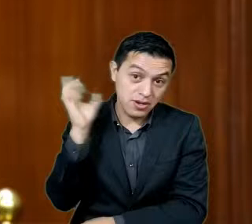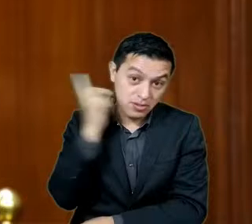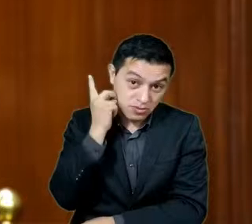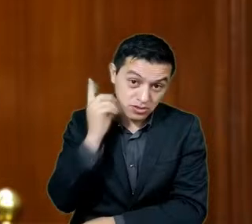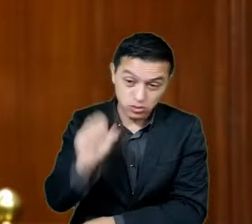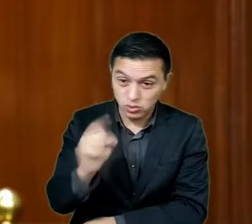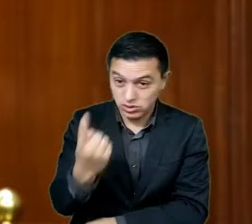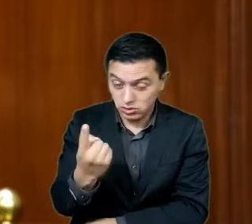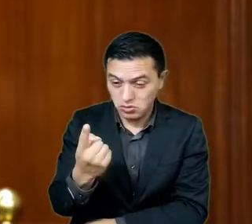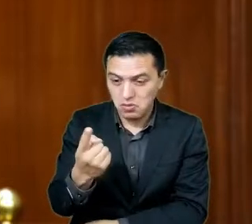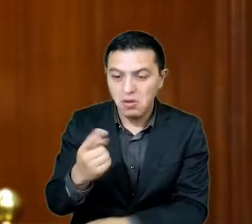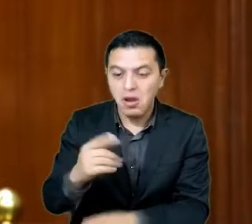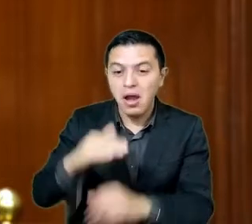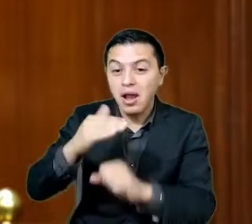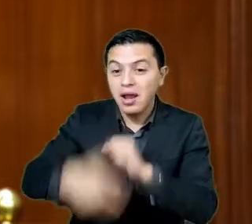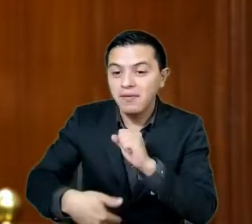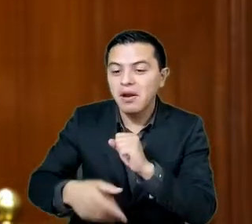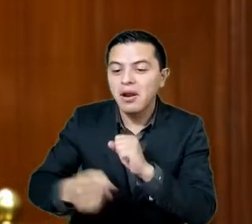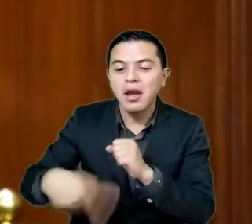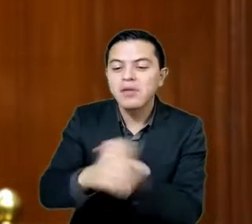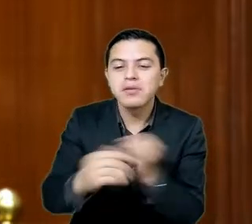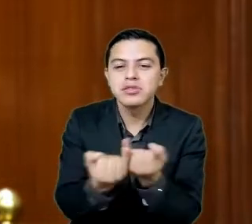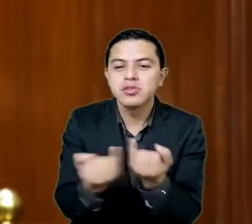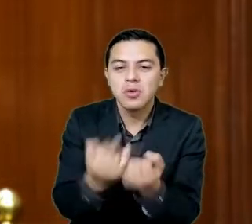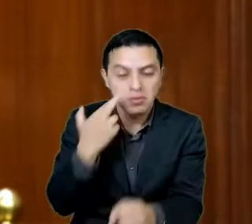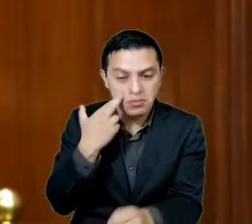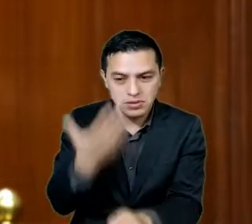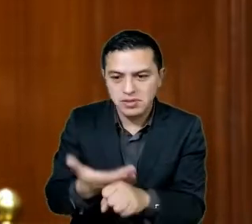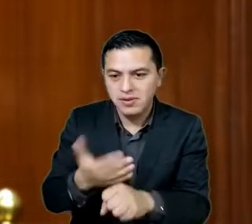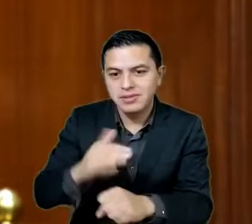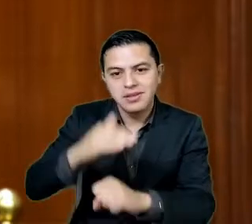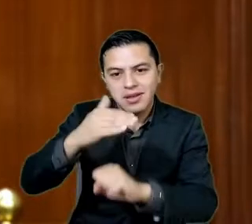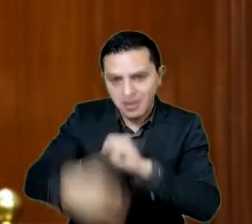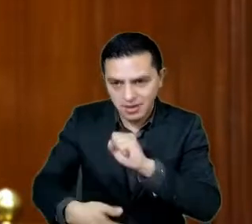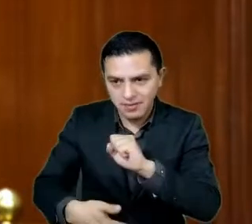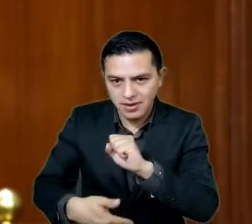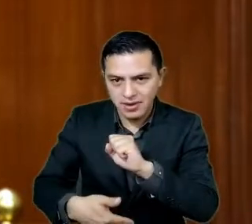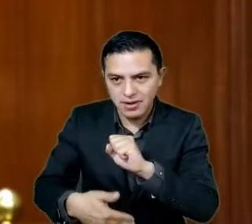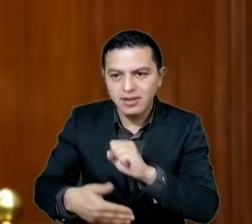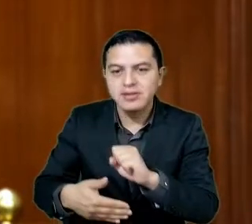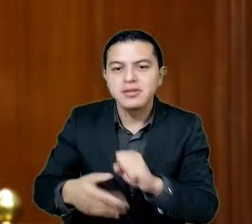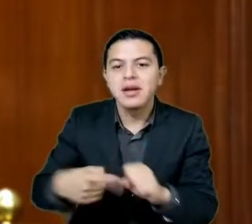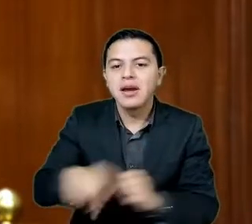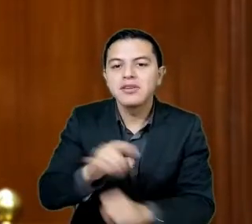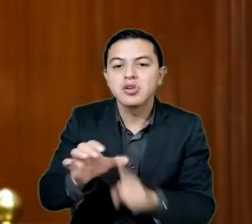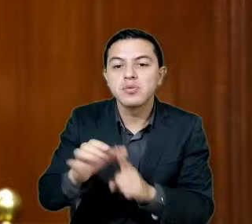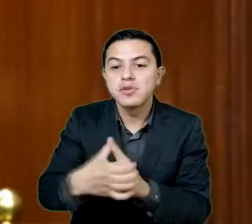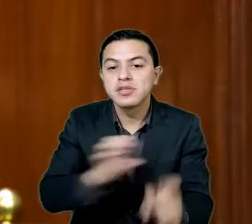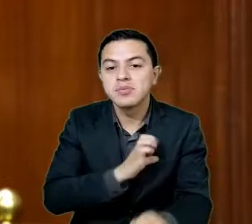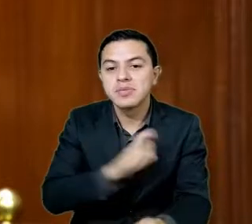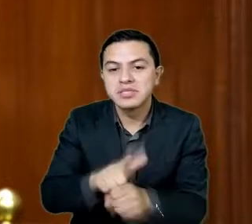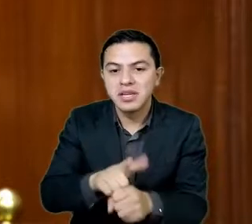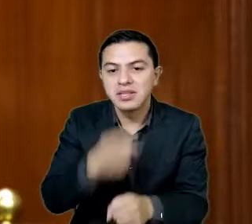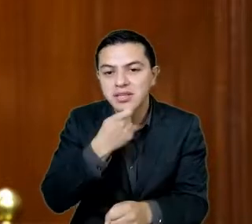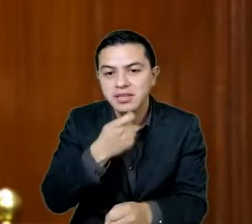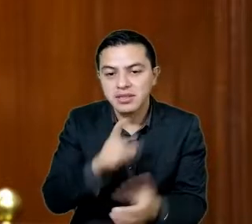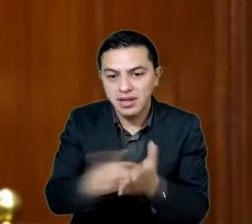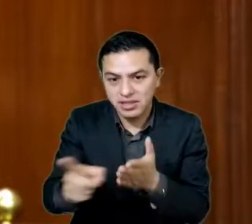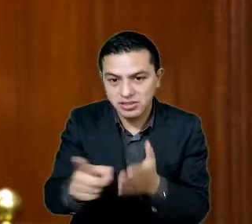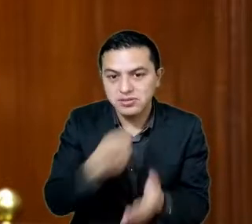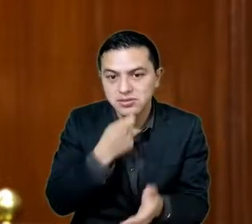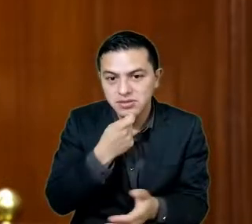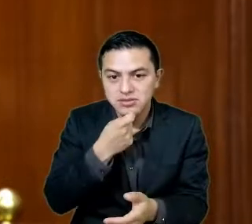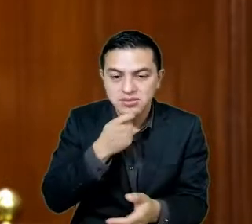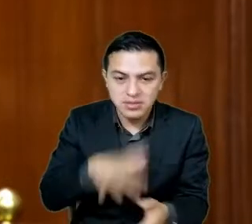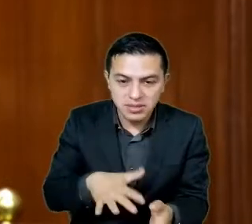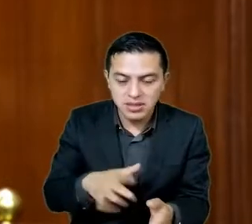funciones la Comisión Especial de los Derechos de Niñas, Niños, Adolescentes y la Primera Infancia. En este orden de ideas, la Comisión